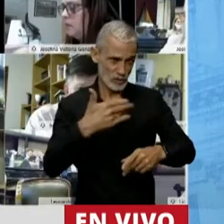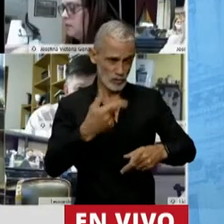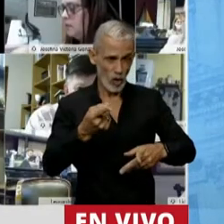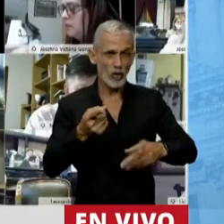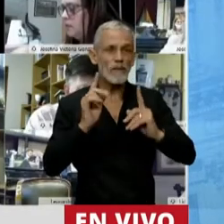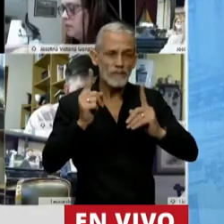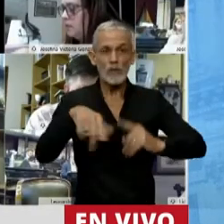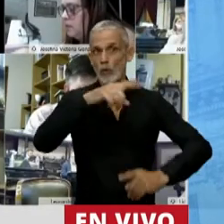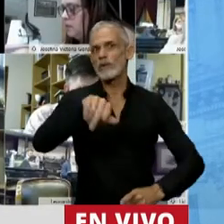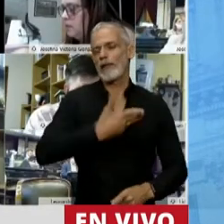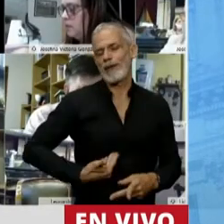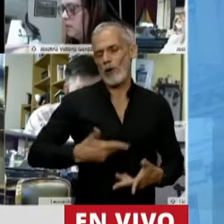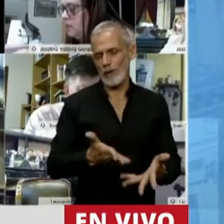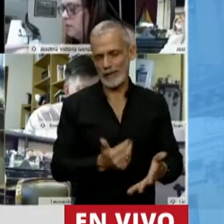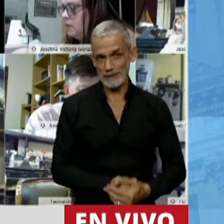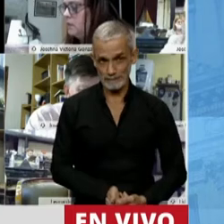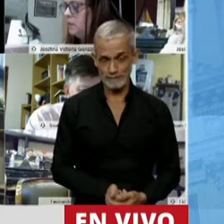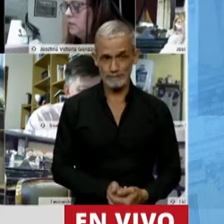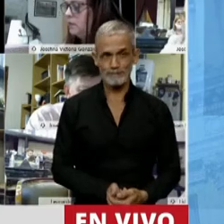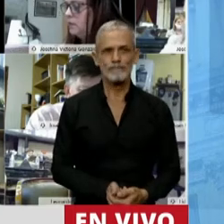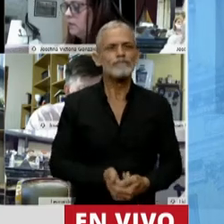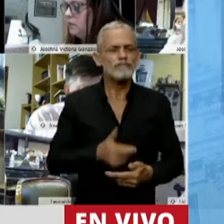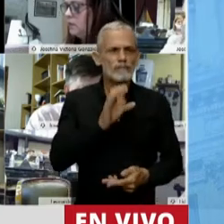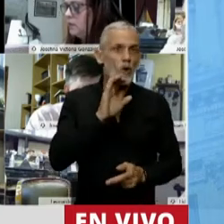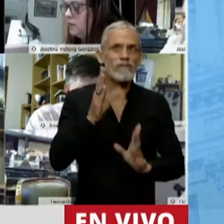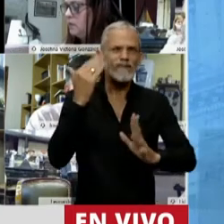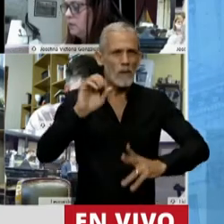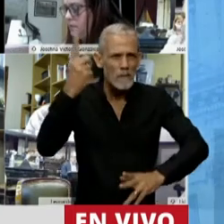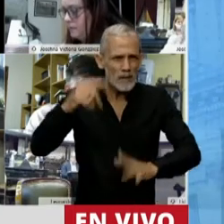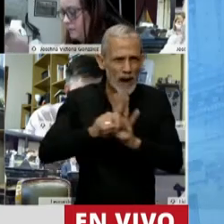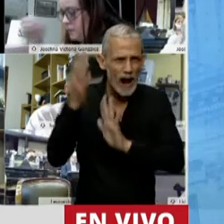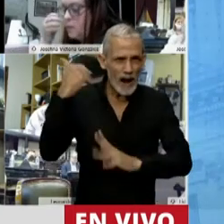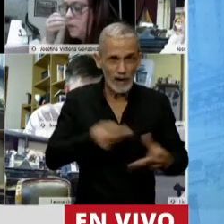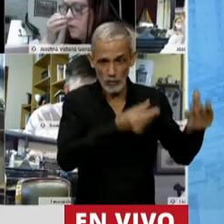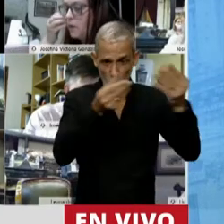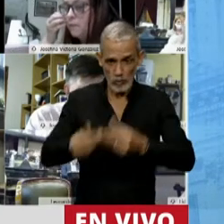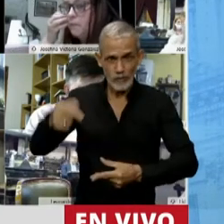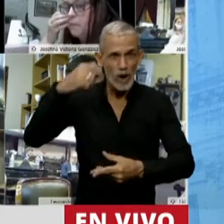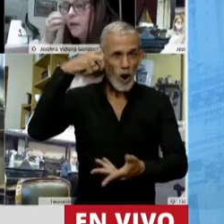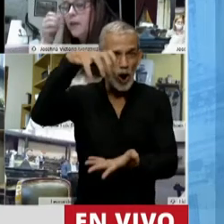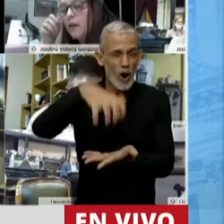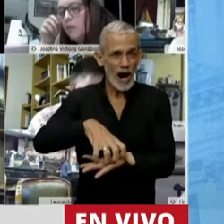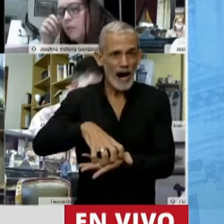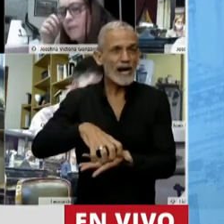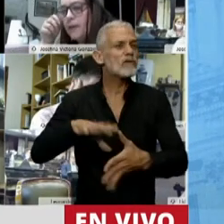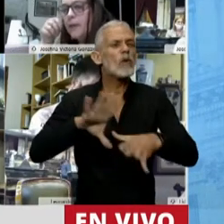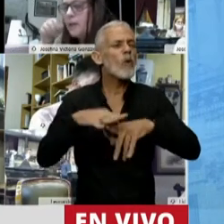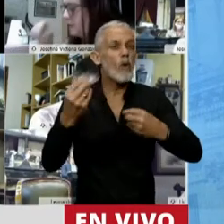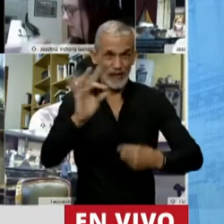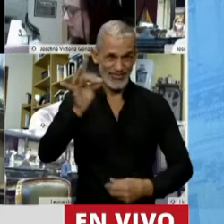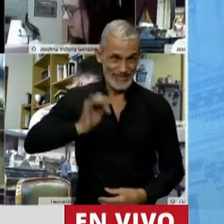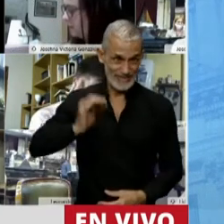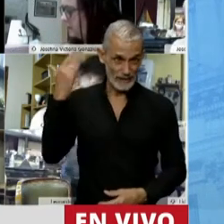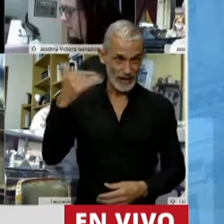gobernaban. Irónico es, señor presidente, que la primera ley que se enviara a este Congreso fue justamente en